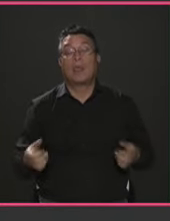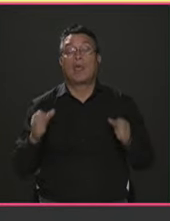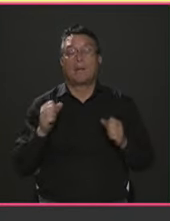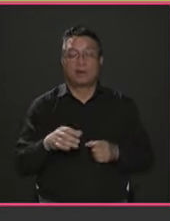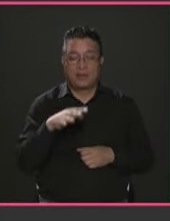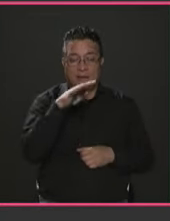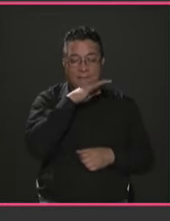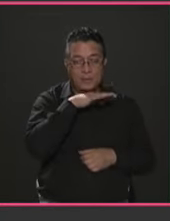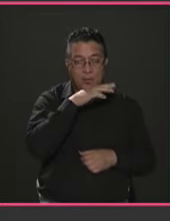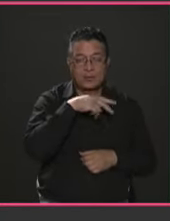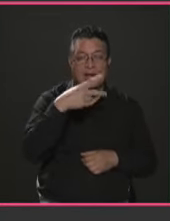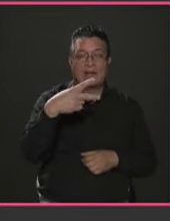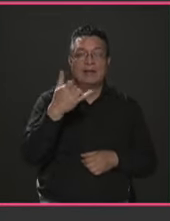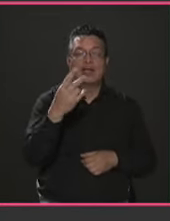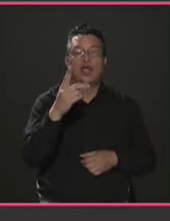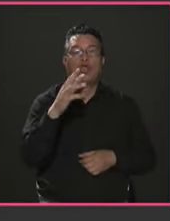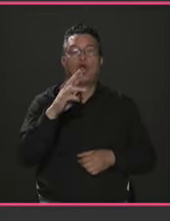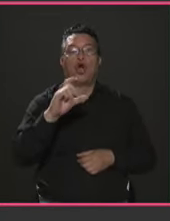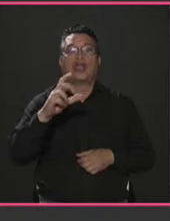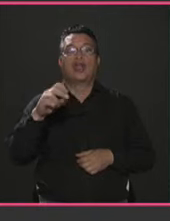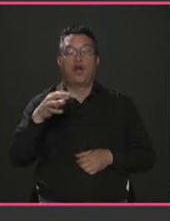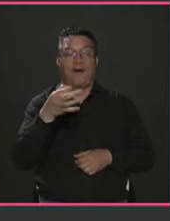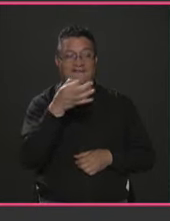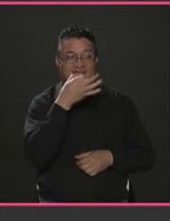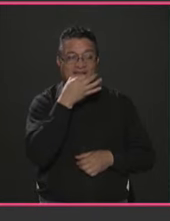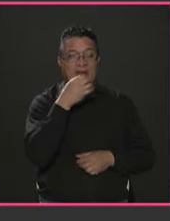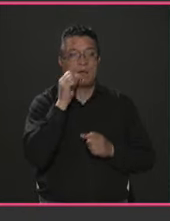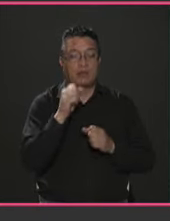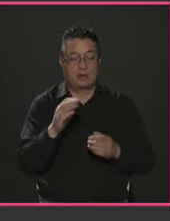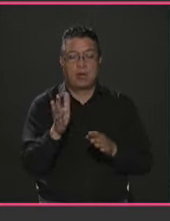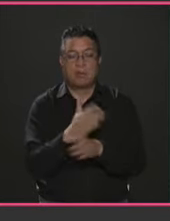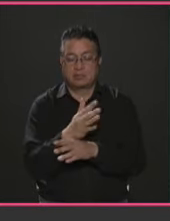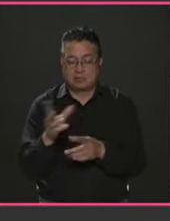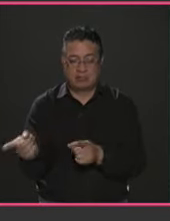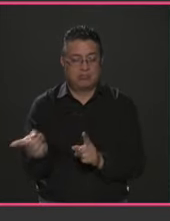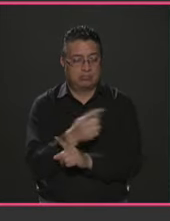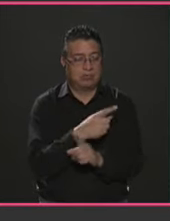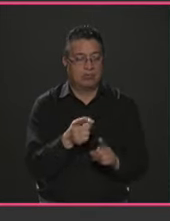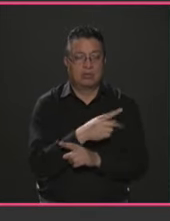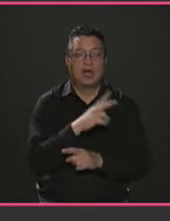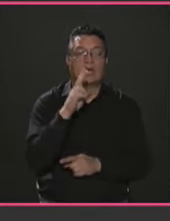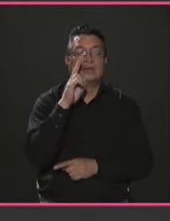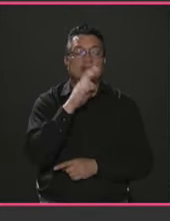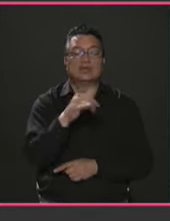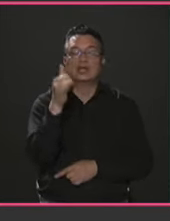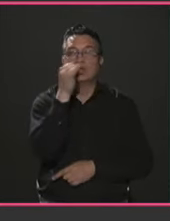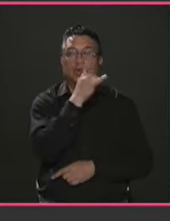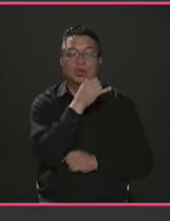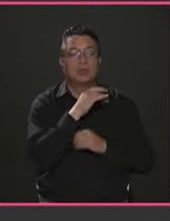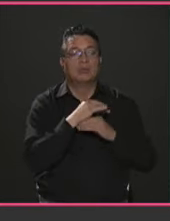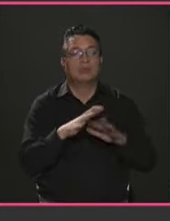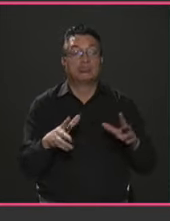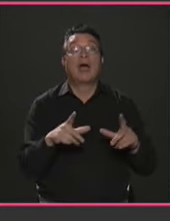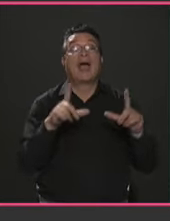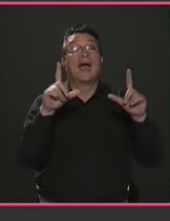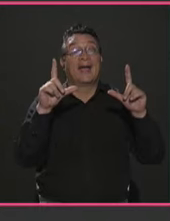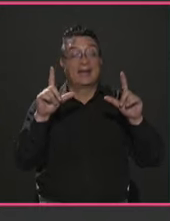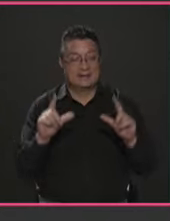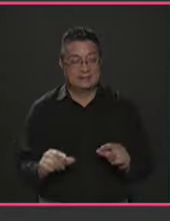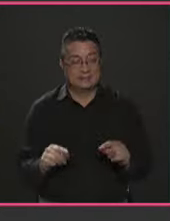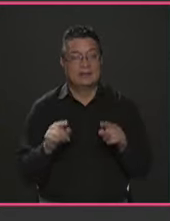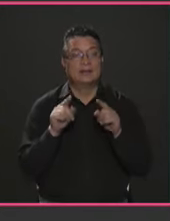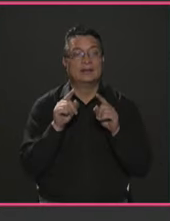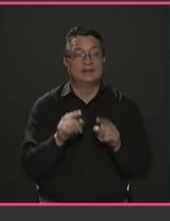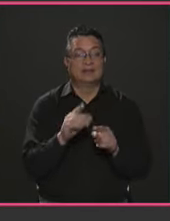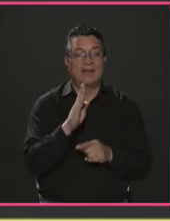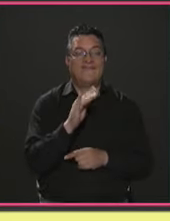usar el hidrógeno verde para transportar en los wbs los peces sin emitir Entonces reducimos el efecto